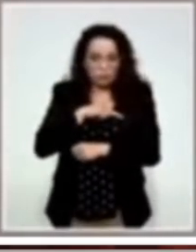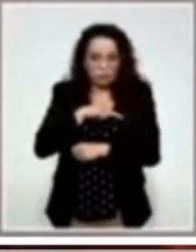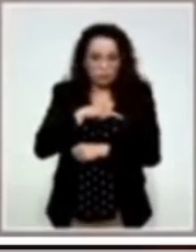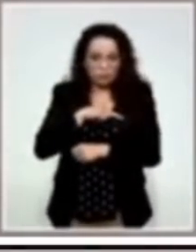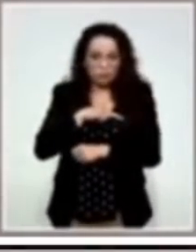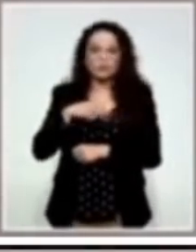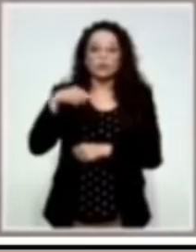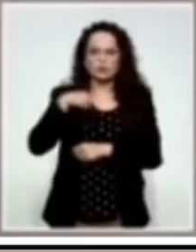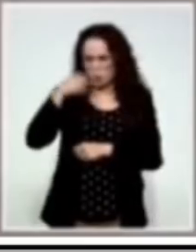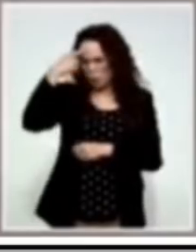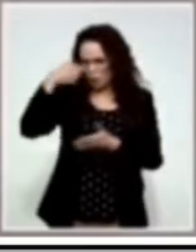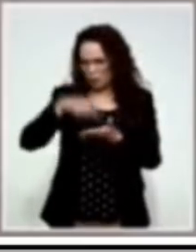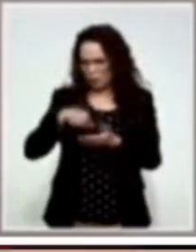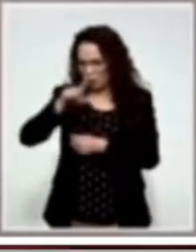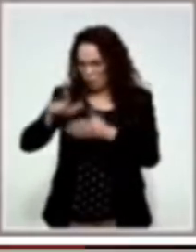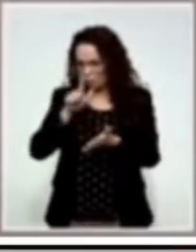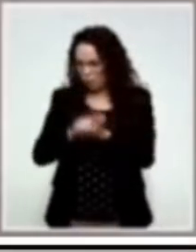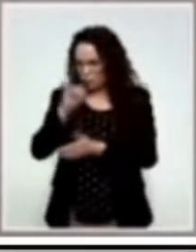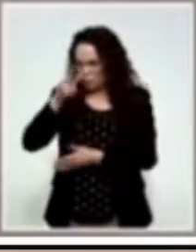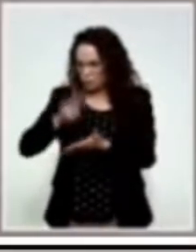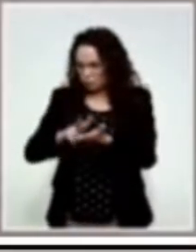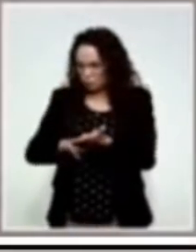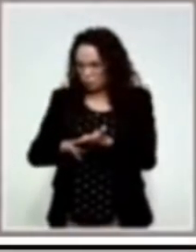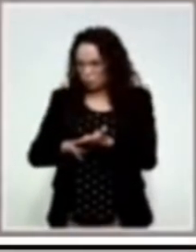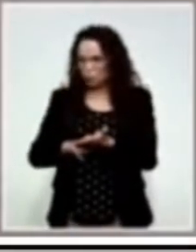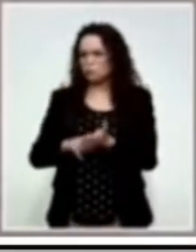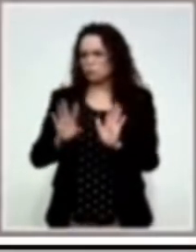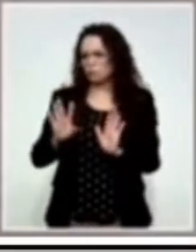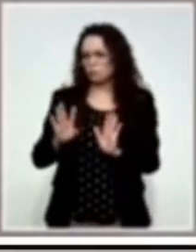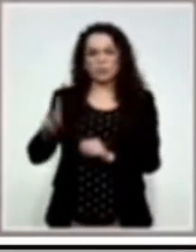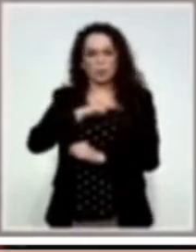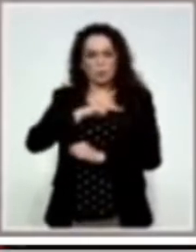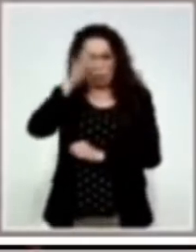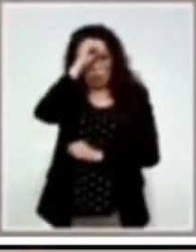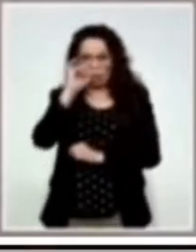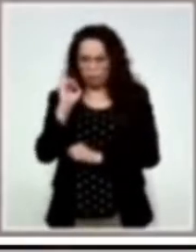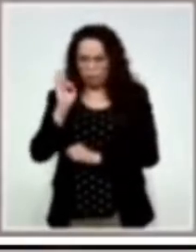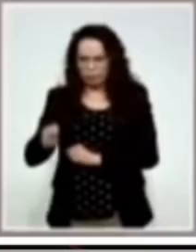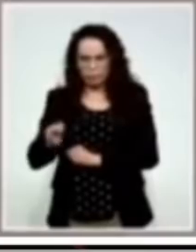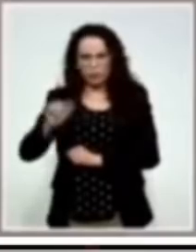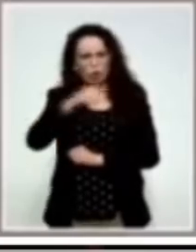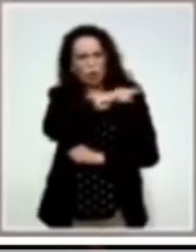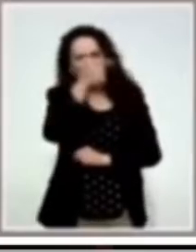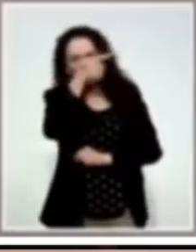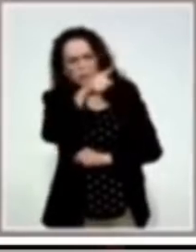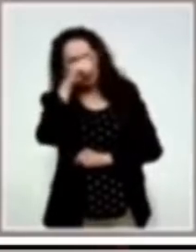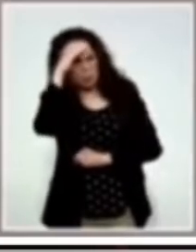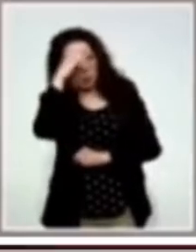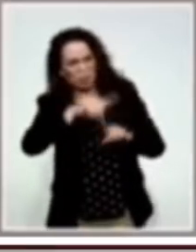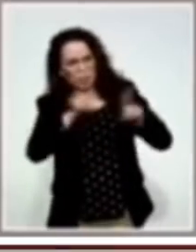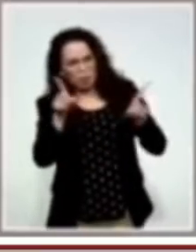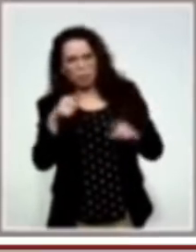la validez de una ley, yo no voy a cambiar mi voto porque hay 7 que piensan distinto. Porque parece que eso es lo que se nos quiere